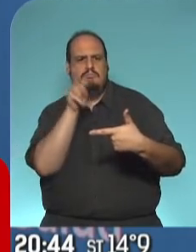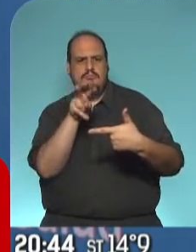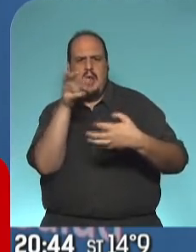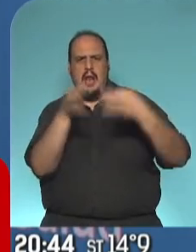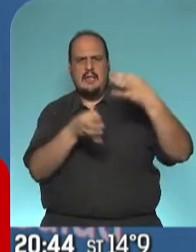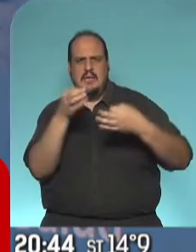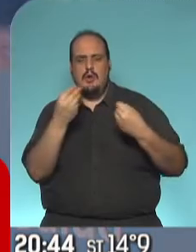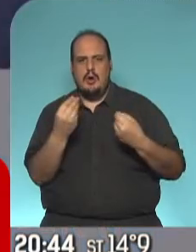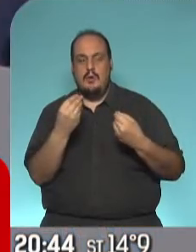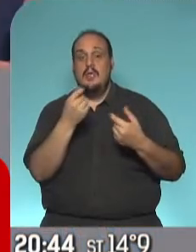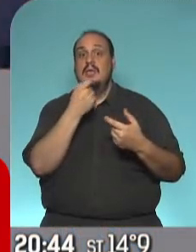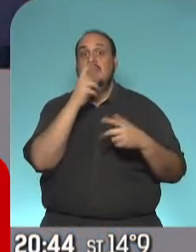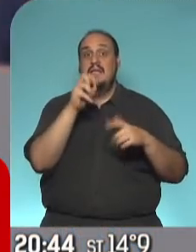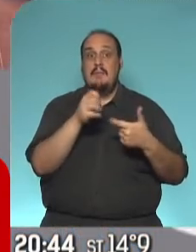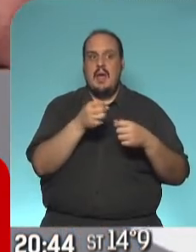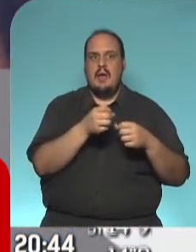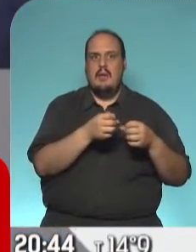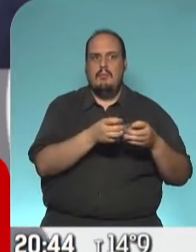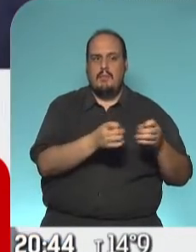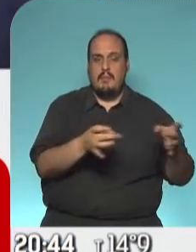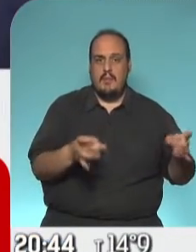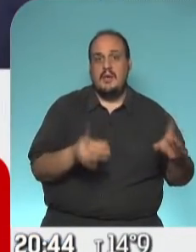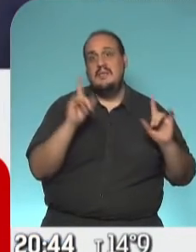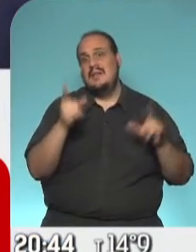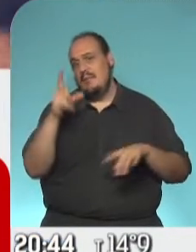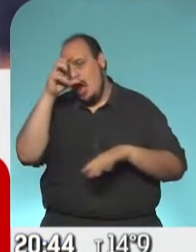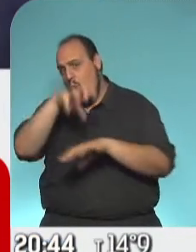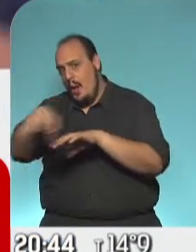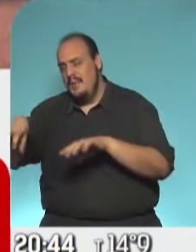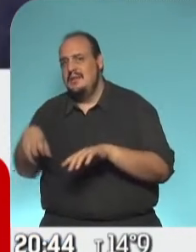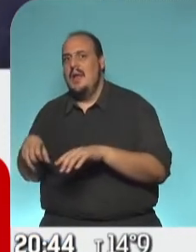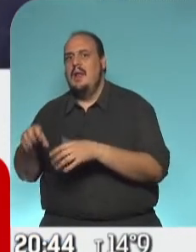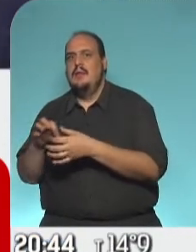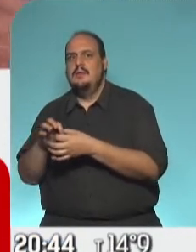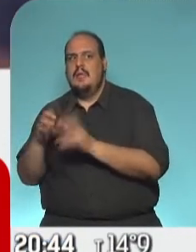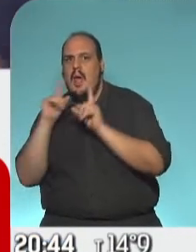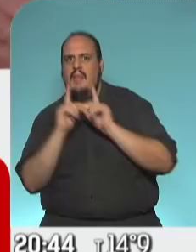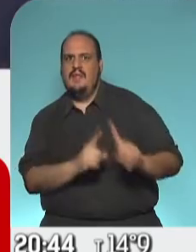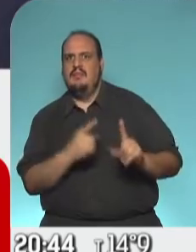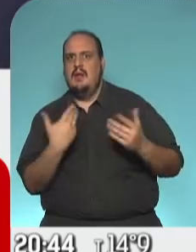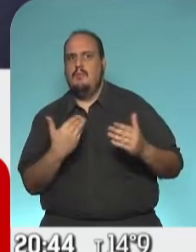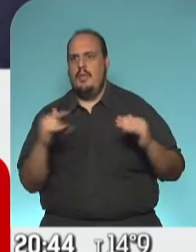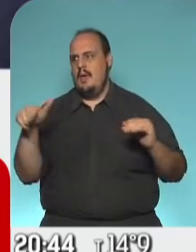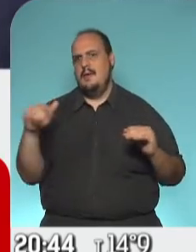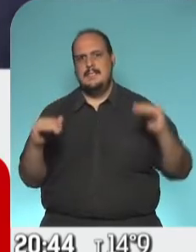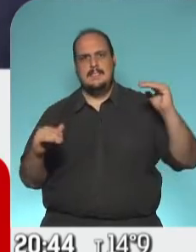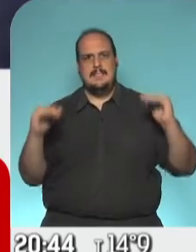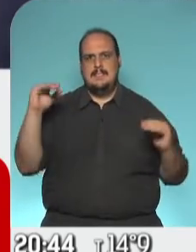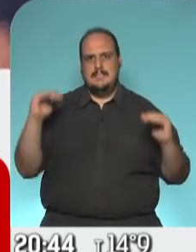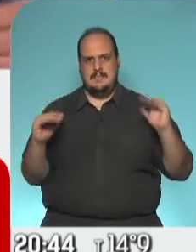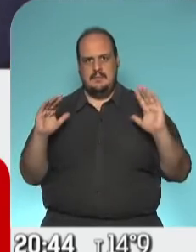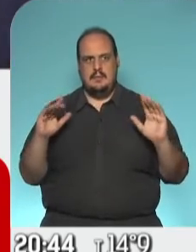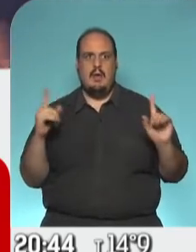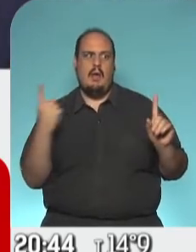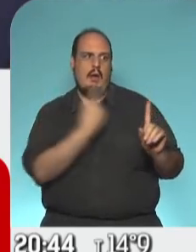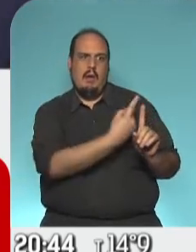un equilibrio entre la aparición de casos y la capacidad del sistema de brindar la atención en tiempo y forma para cada una de las personas